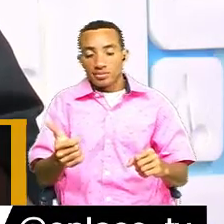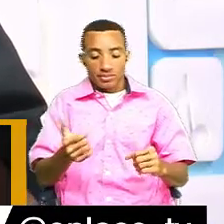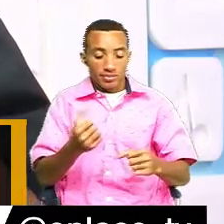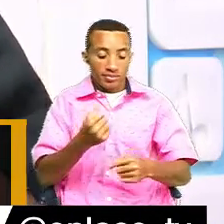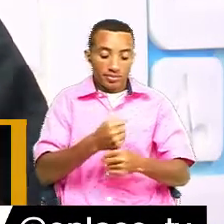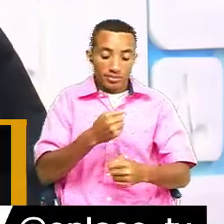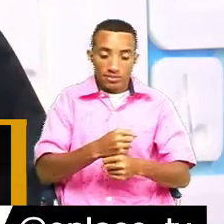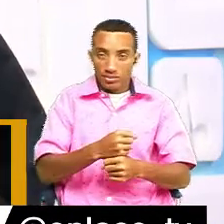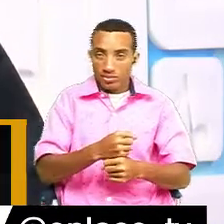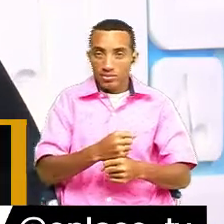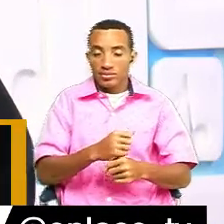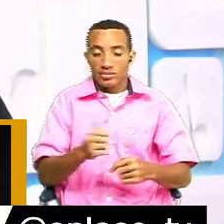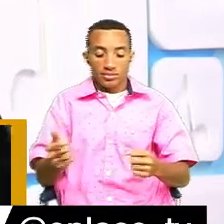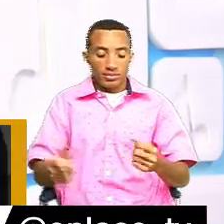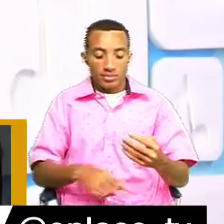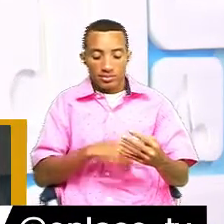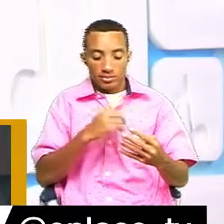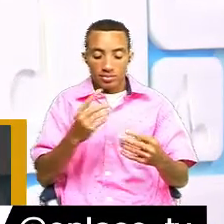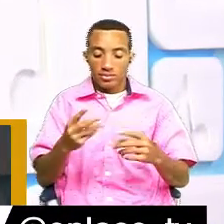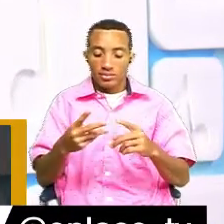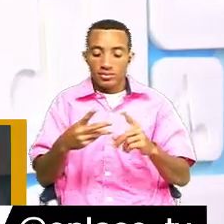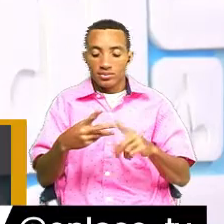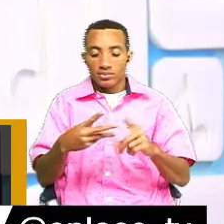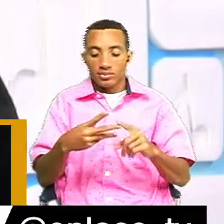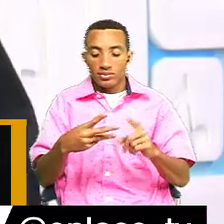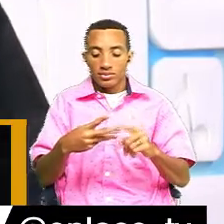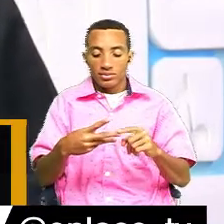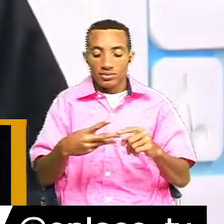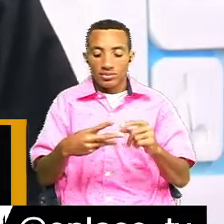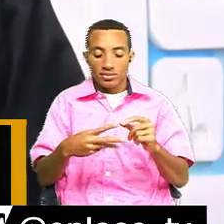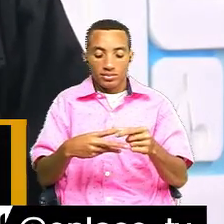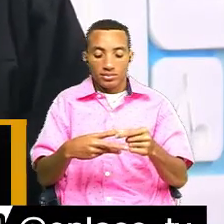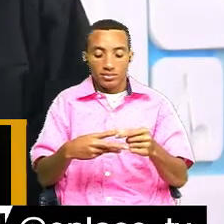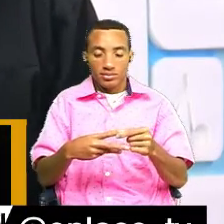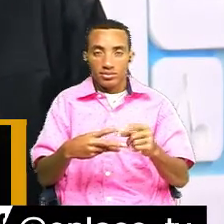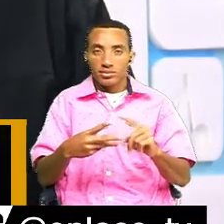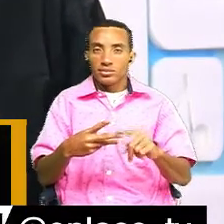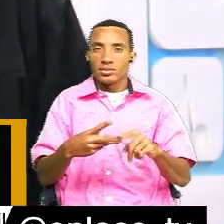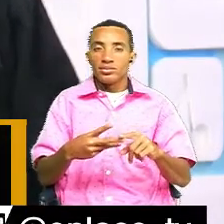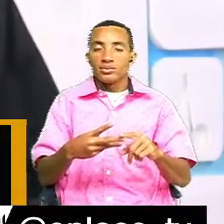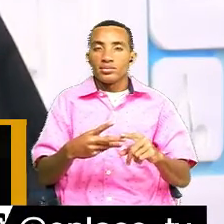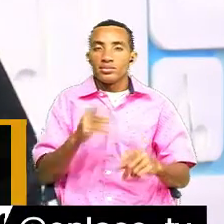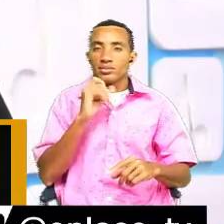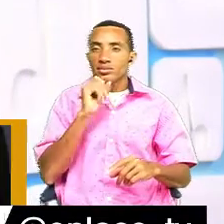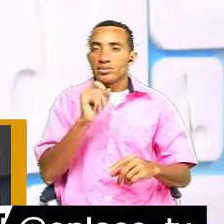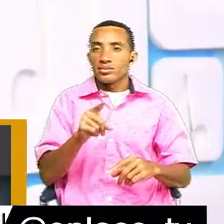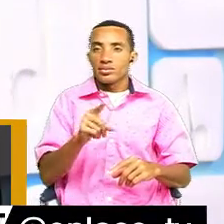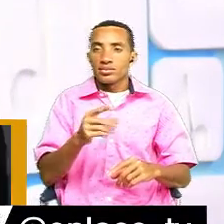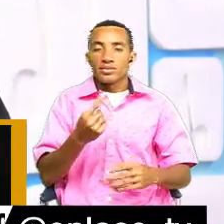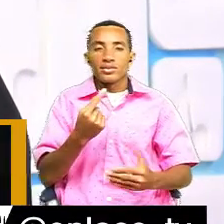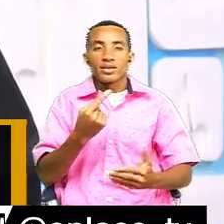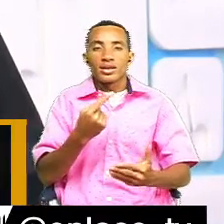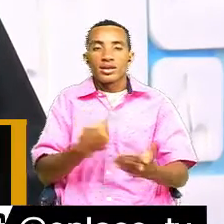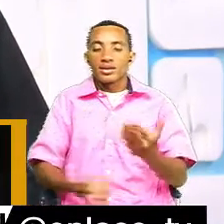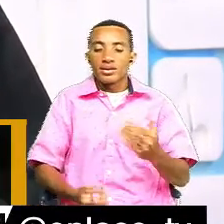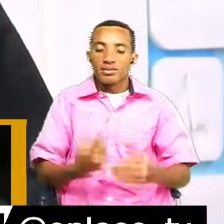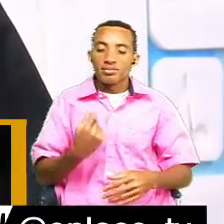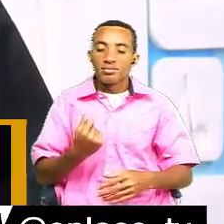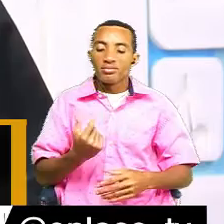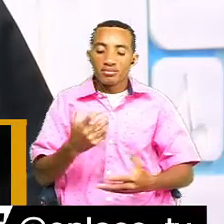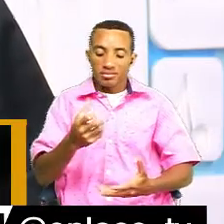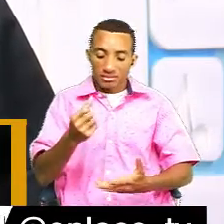integración. El segundo objetivo de los fondos pastorales, una pregunta bien clave: ¿qué es fondos pastorales? Necesitamos